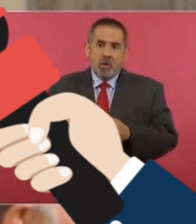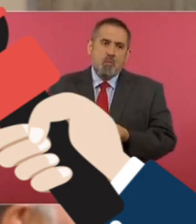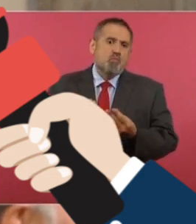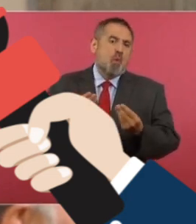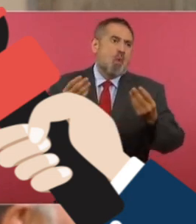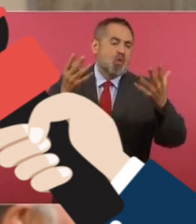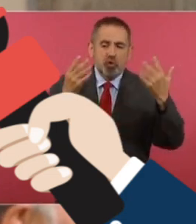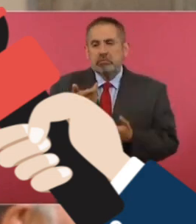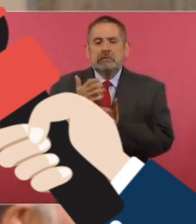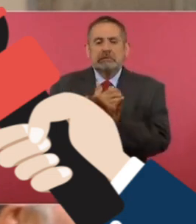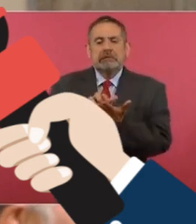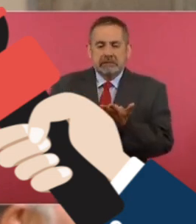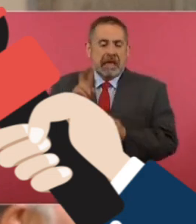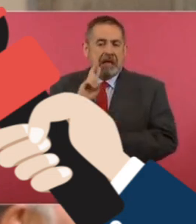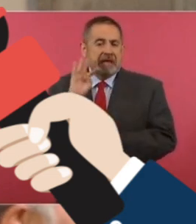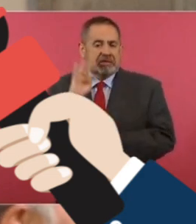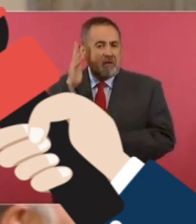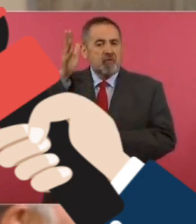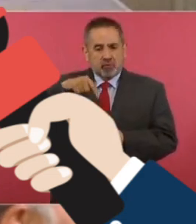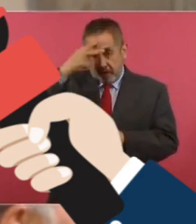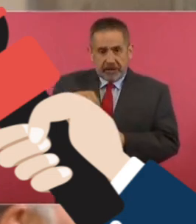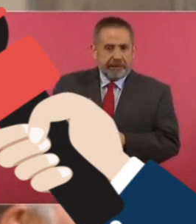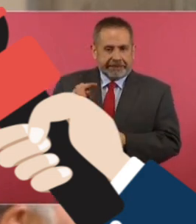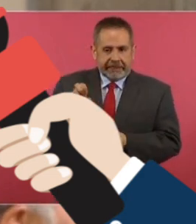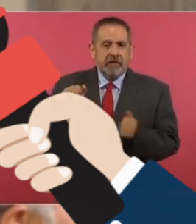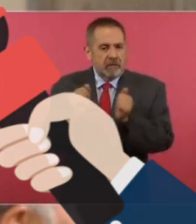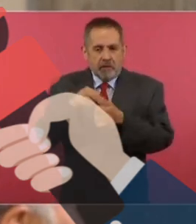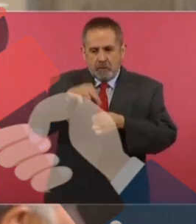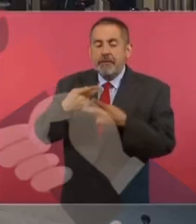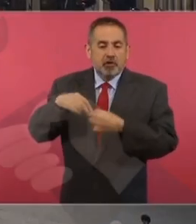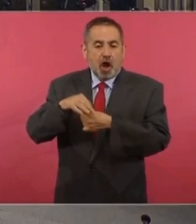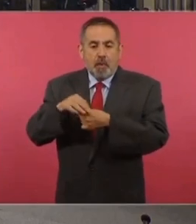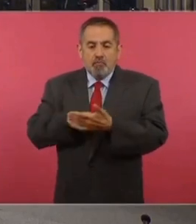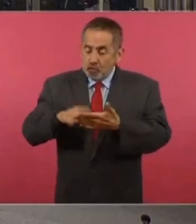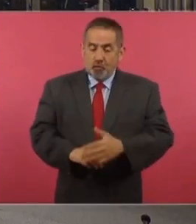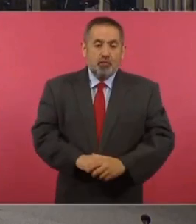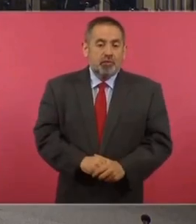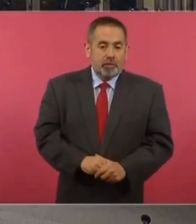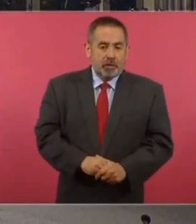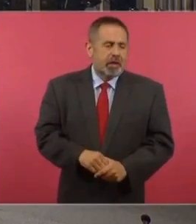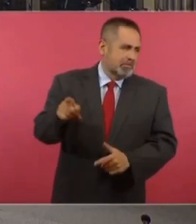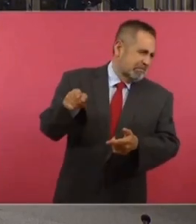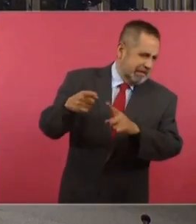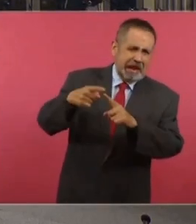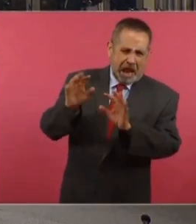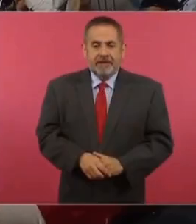grande y reduce el costo que entiendo que es algo que se intentará hacer en algún momento en el futuro